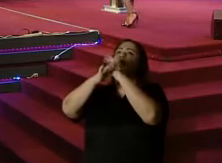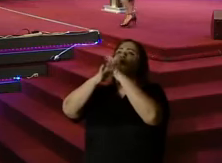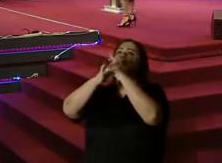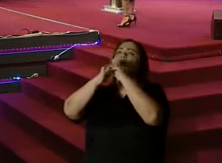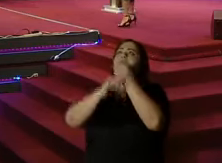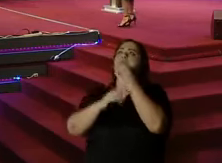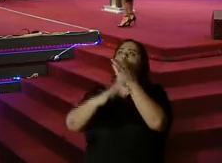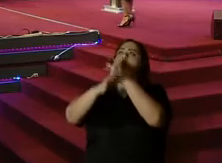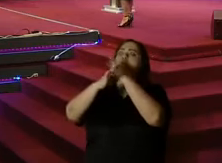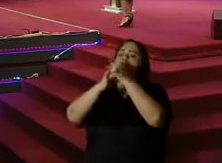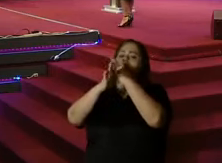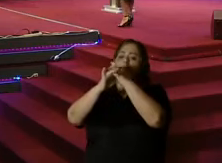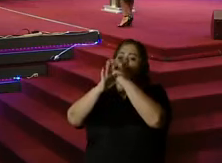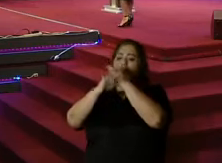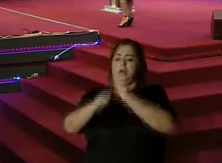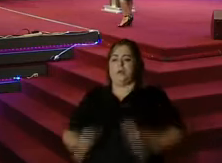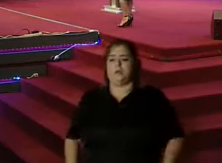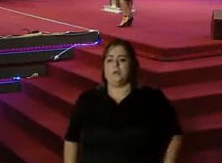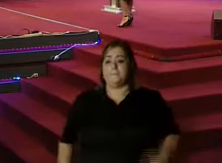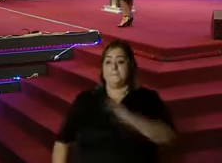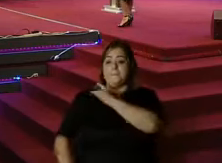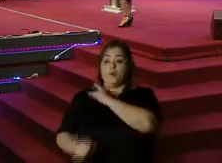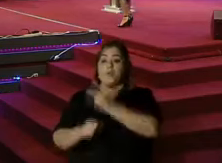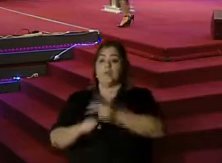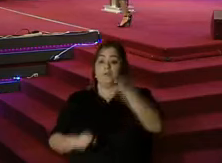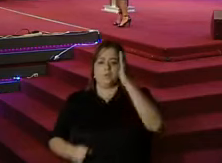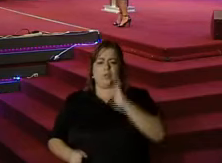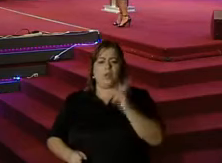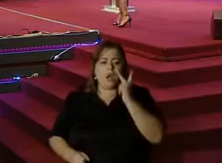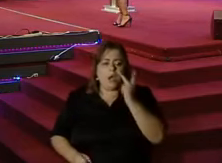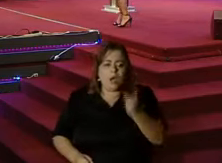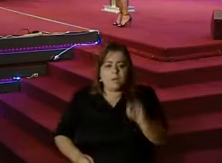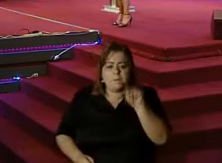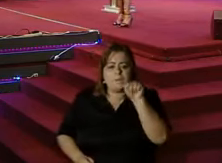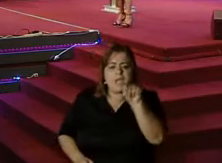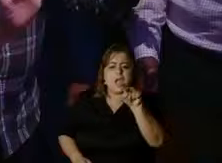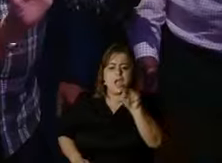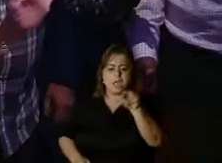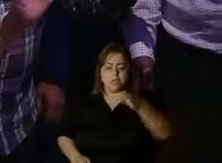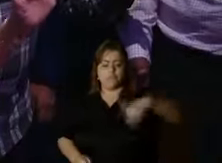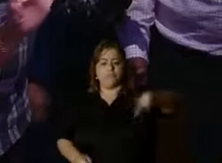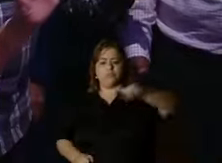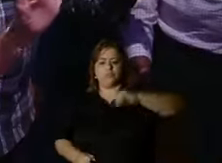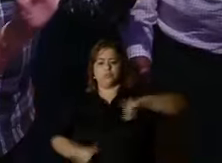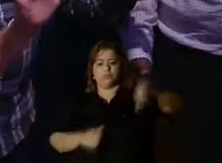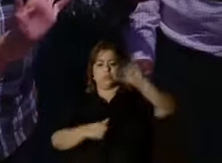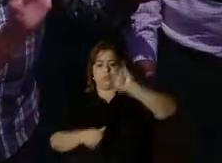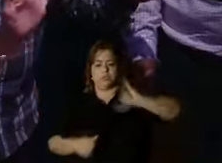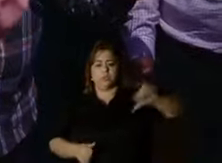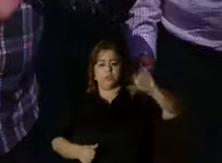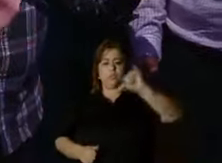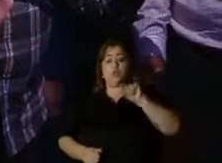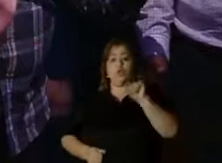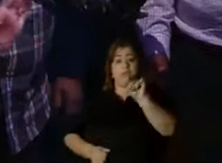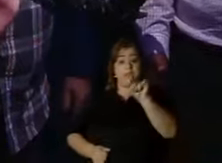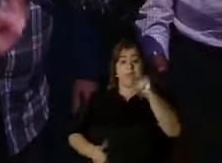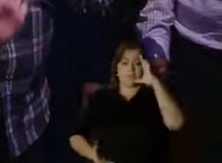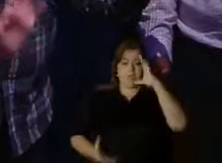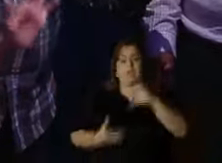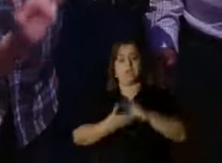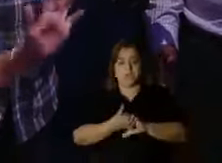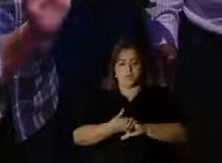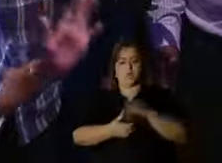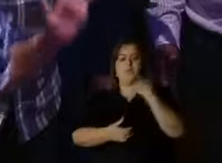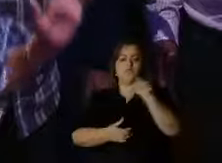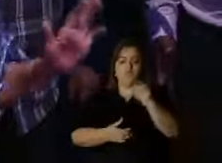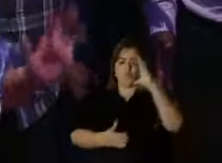Sherabakata basanda lulia. Ahí está el poder de Dios. Ahí está el poder de Dios. Ahí está el poder de Dios. Ahí está el poder de Dios. Ahí está el poder de Dios. Tú has creído. Tú has creído.